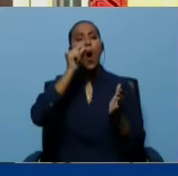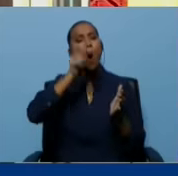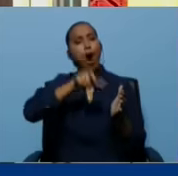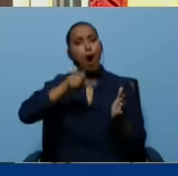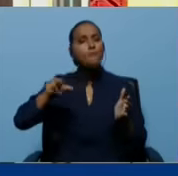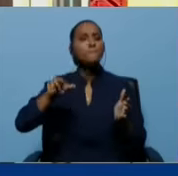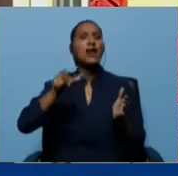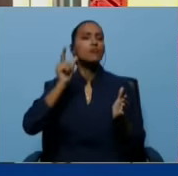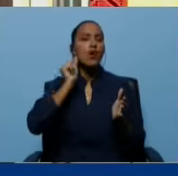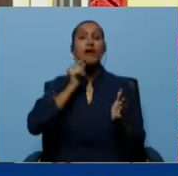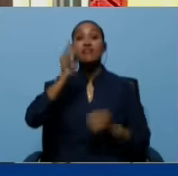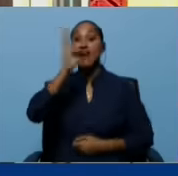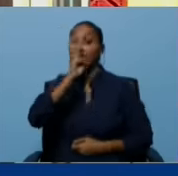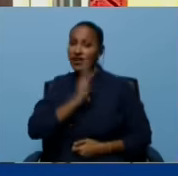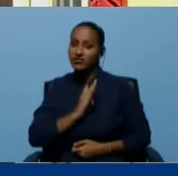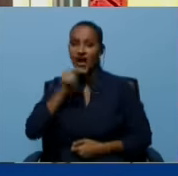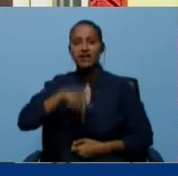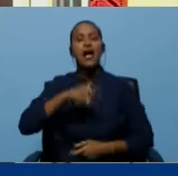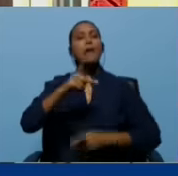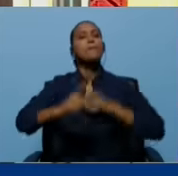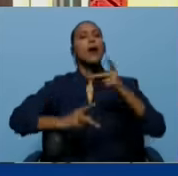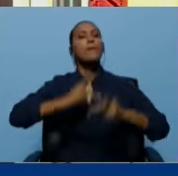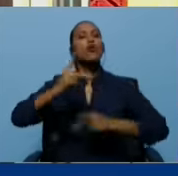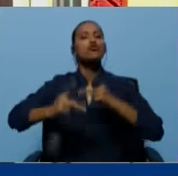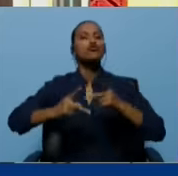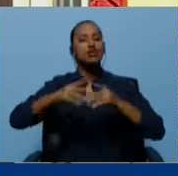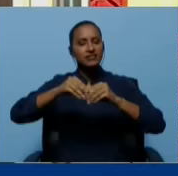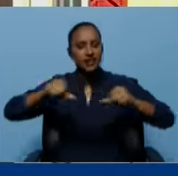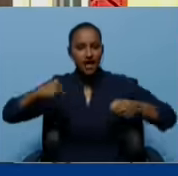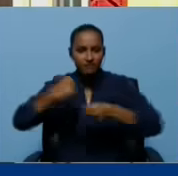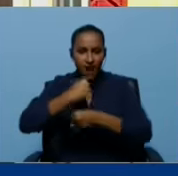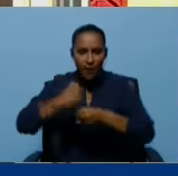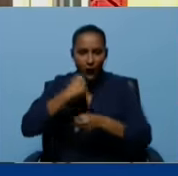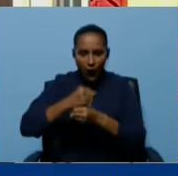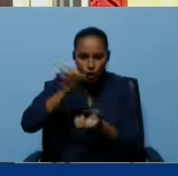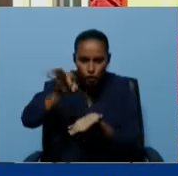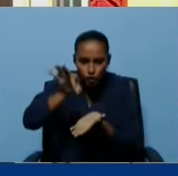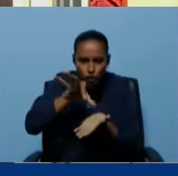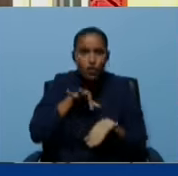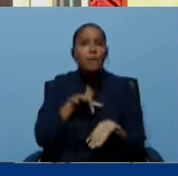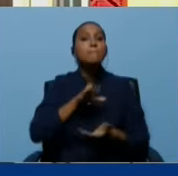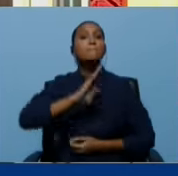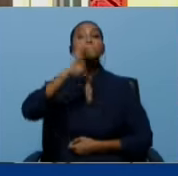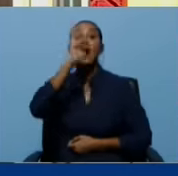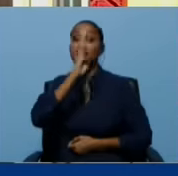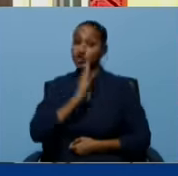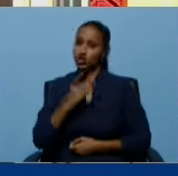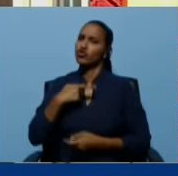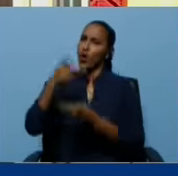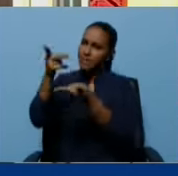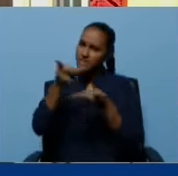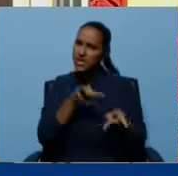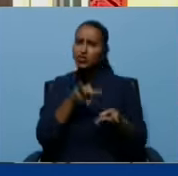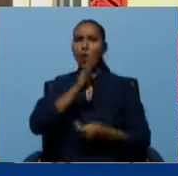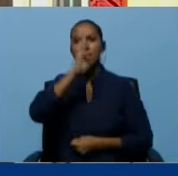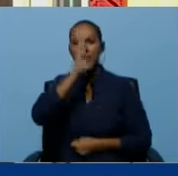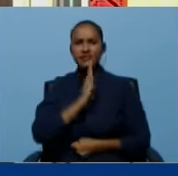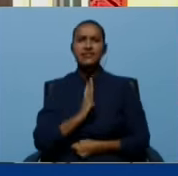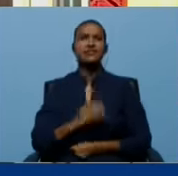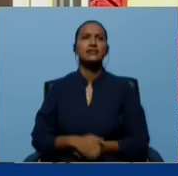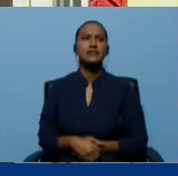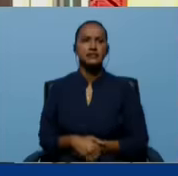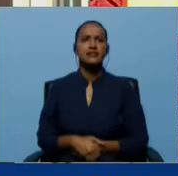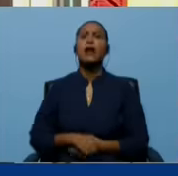Brasil para producir en tierra venezolana. Bem-vindo, Brasil. Bem-vindo. Bem-vindo,